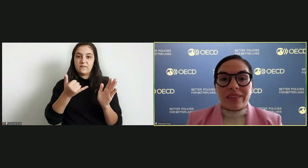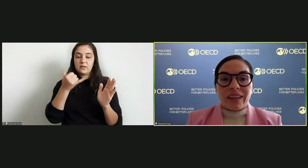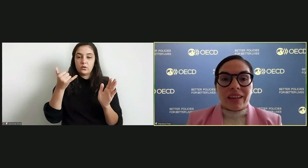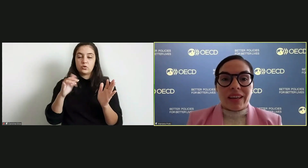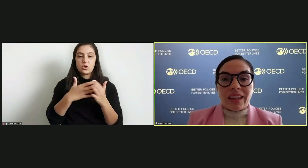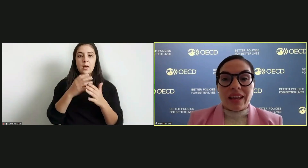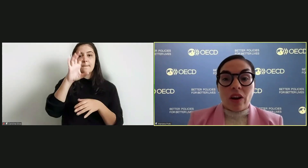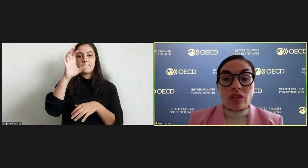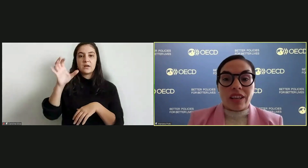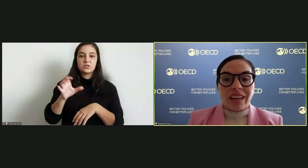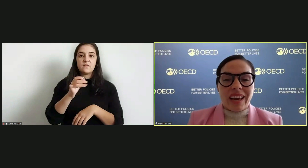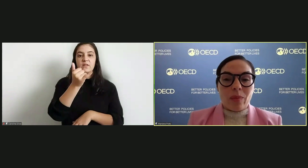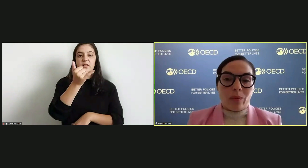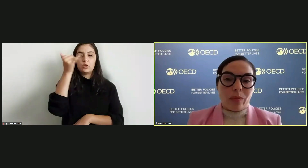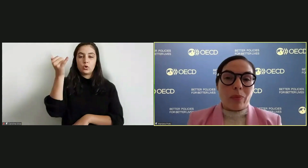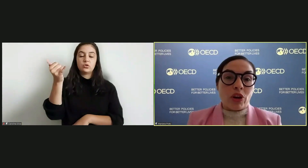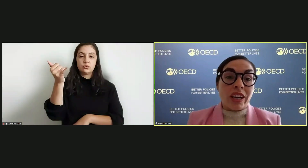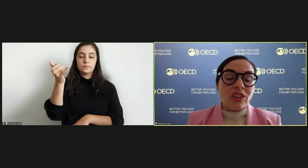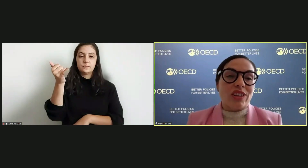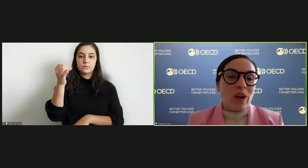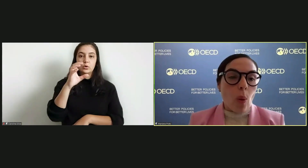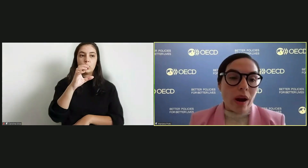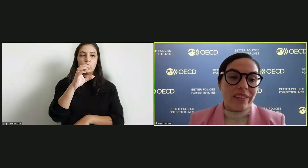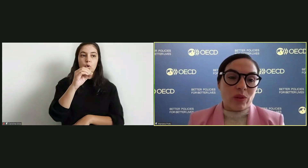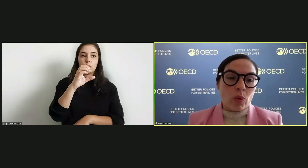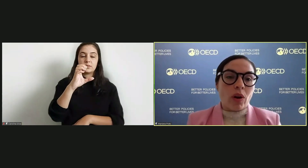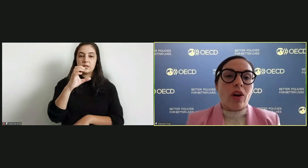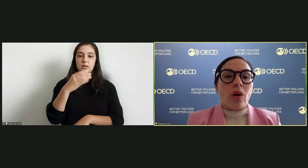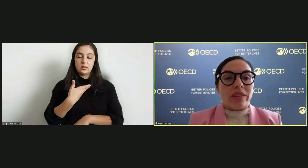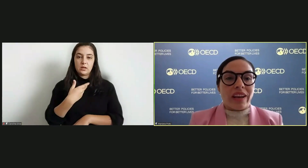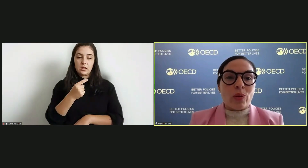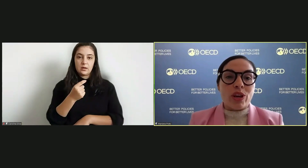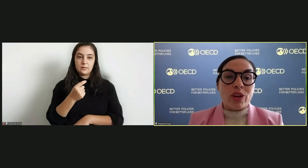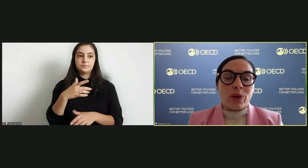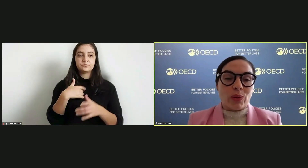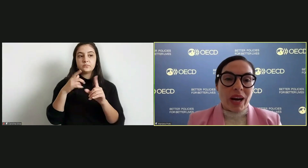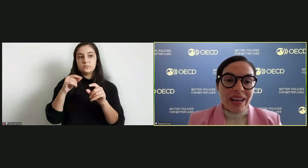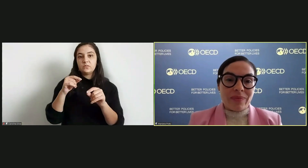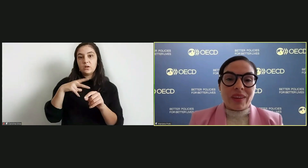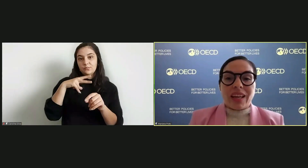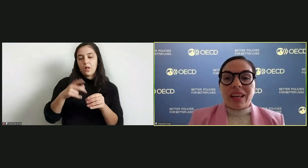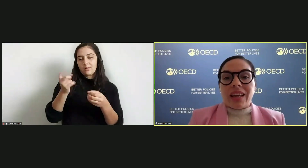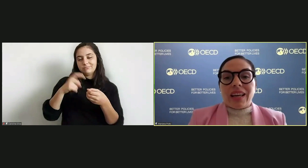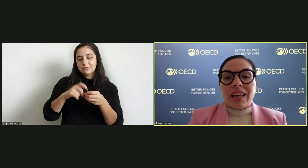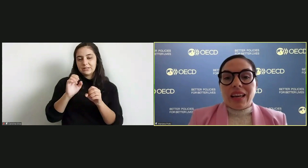países de la OCDE, pioneros, entre los cuales estuvo o está incluido Portugal.